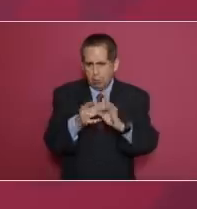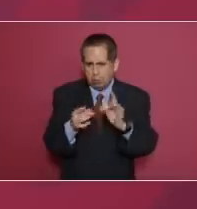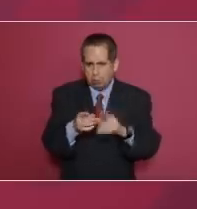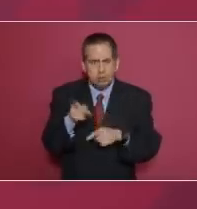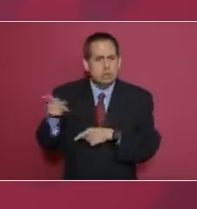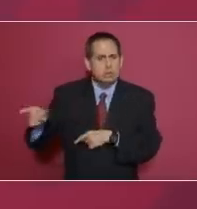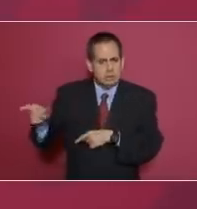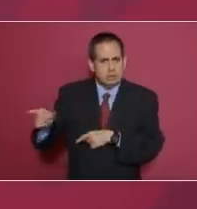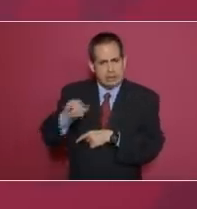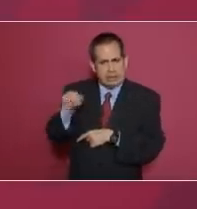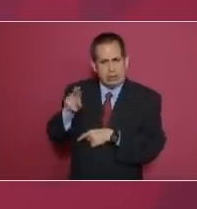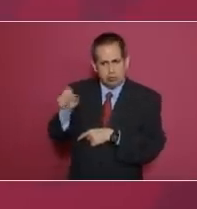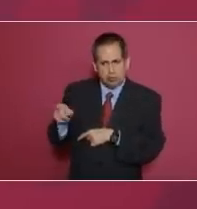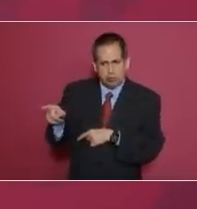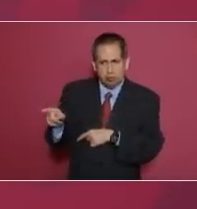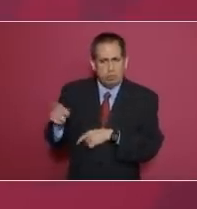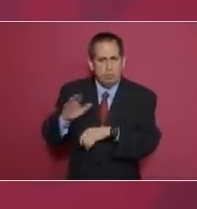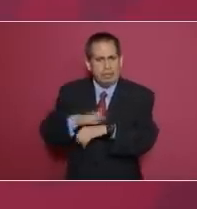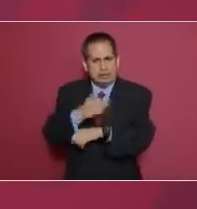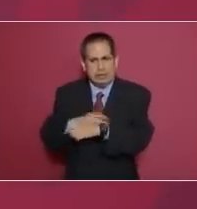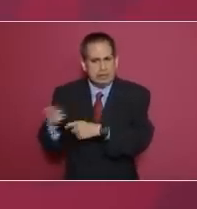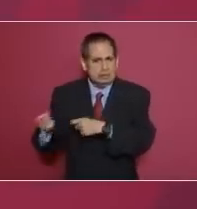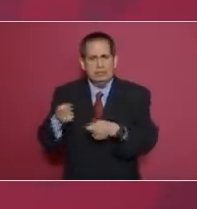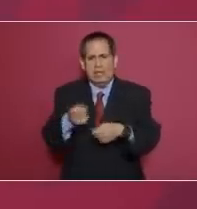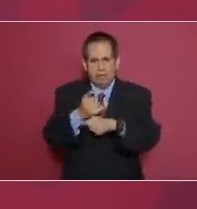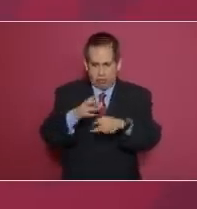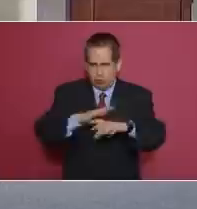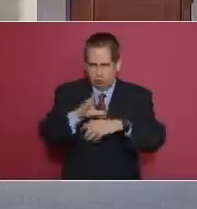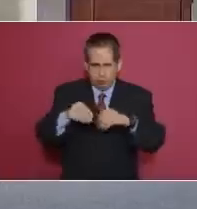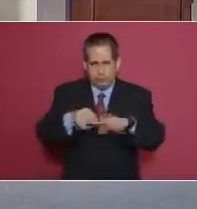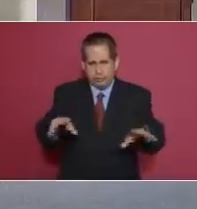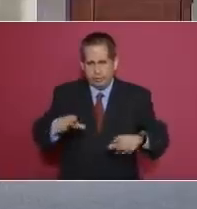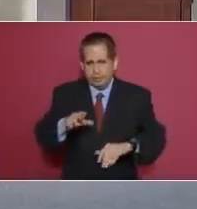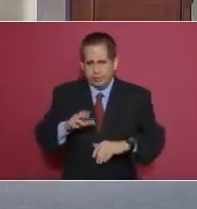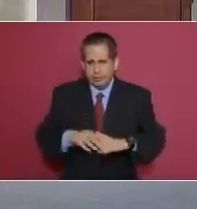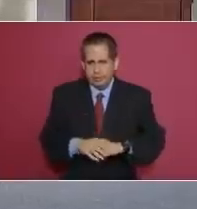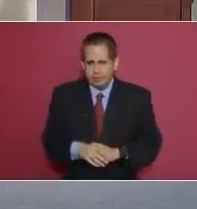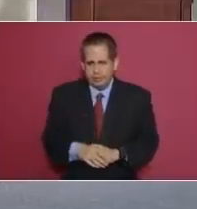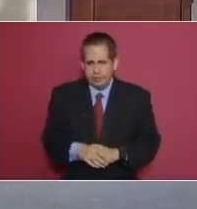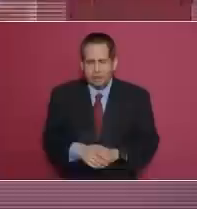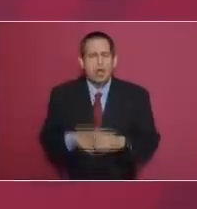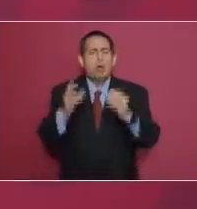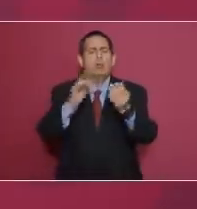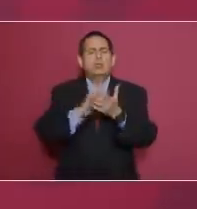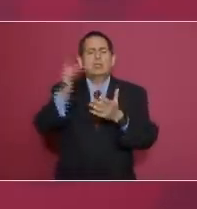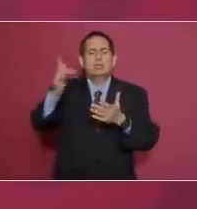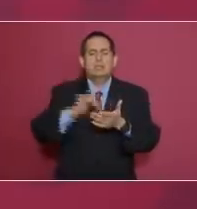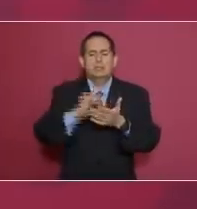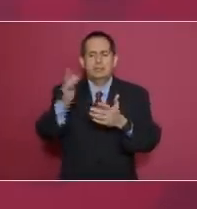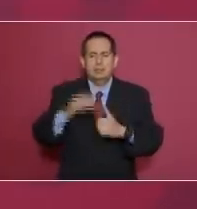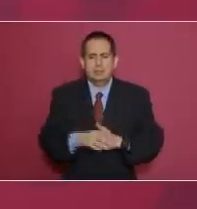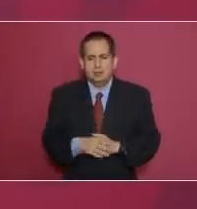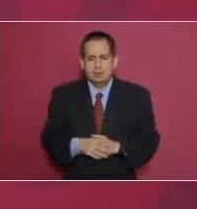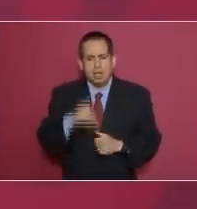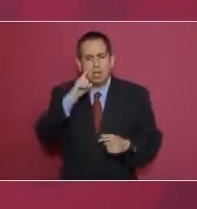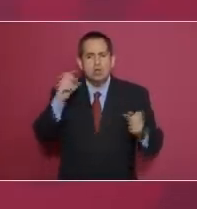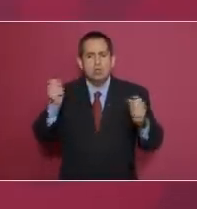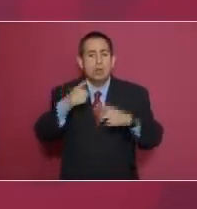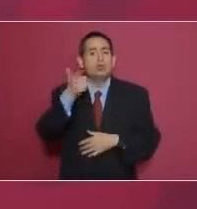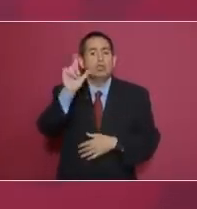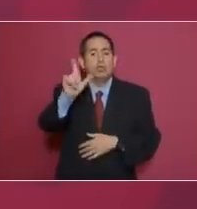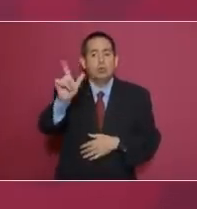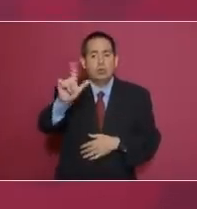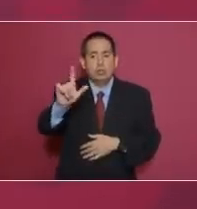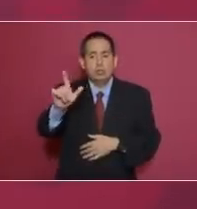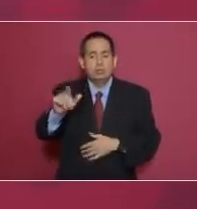y más tarde tienen toda la información. Y muchas gracias, nos vemos el